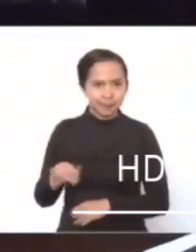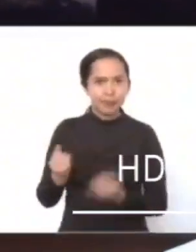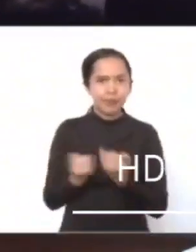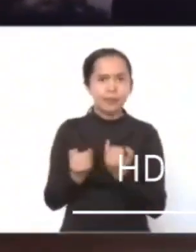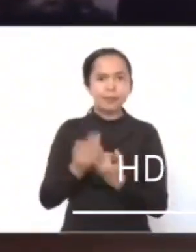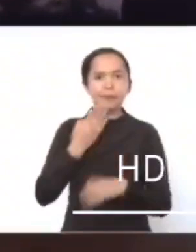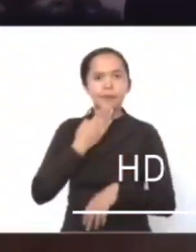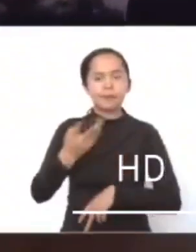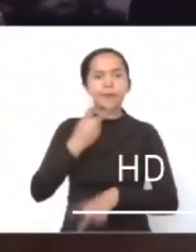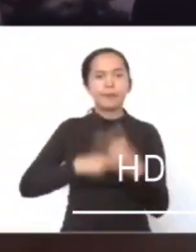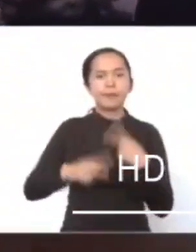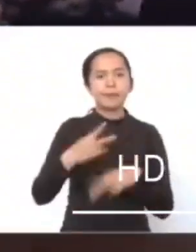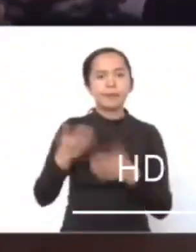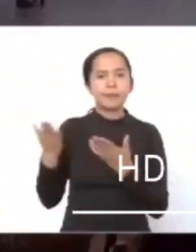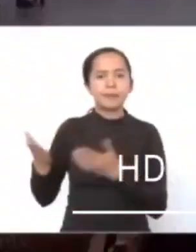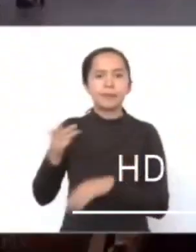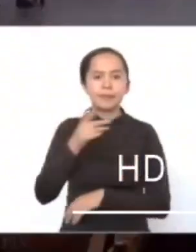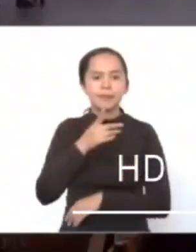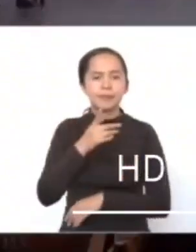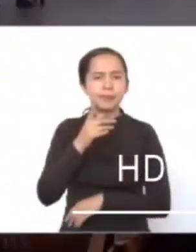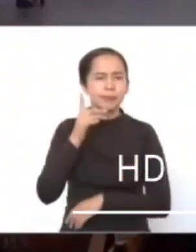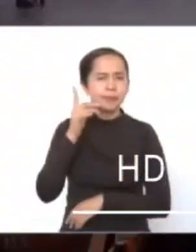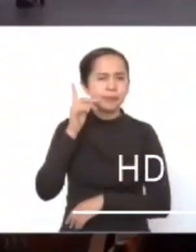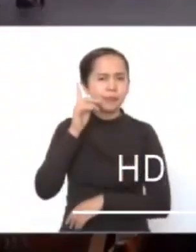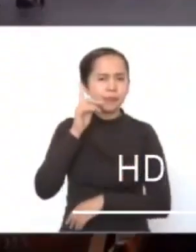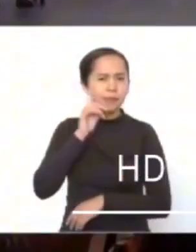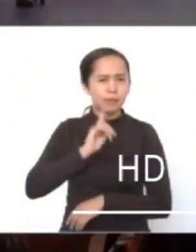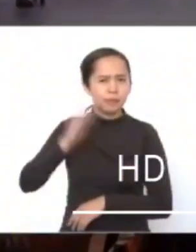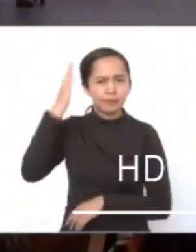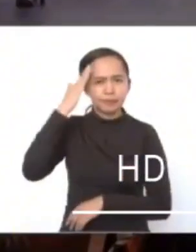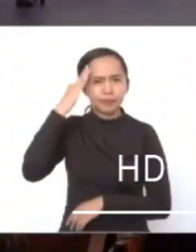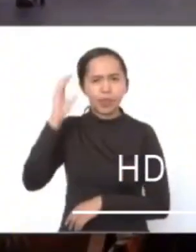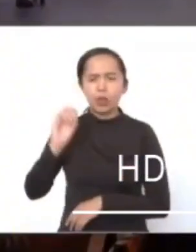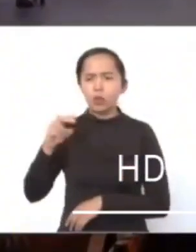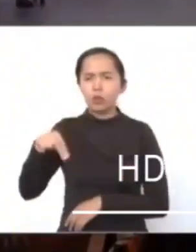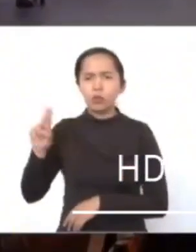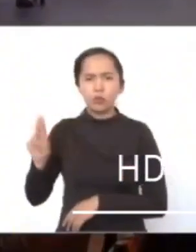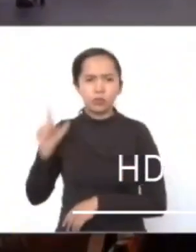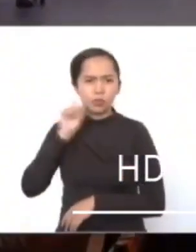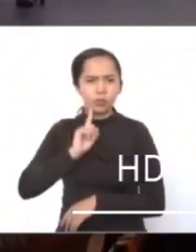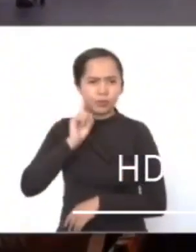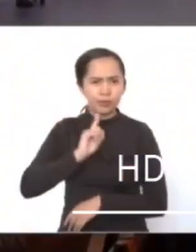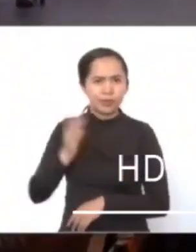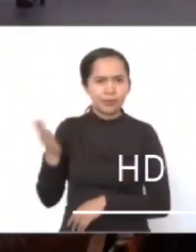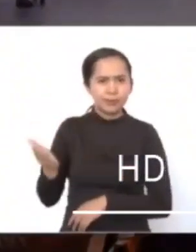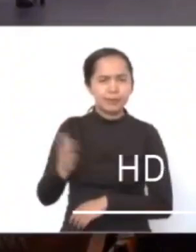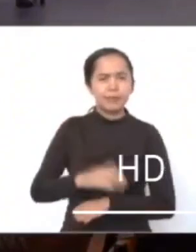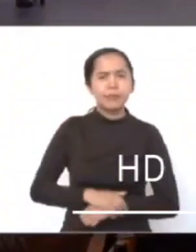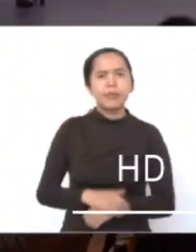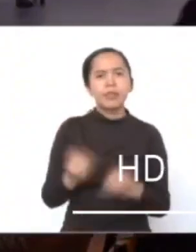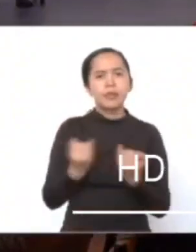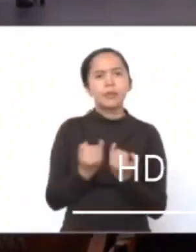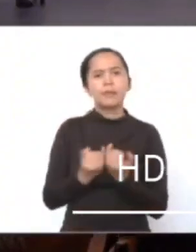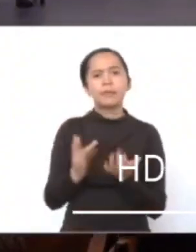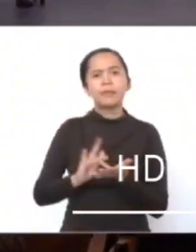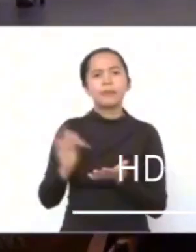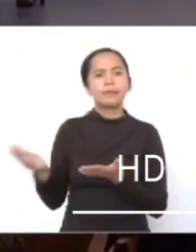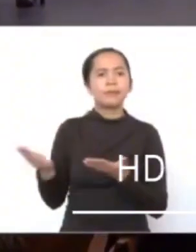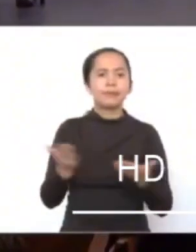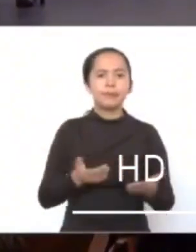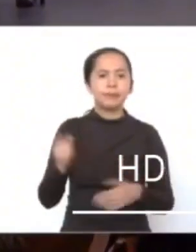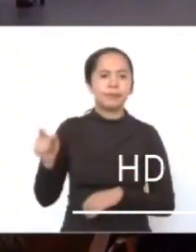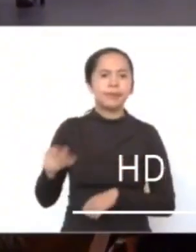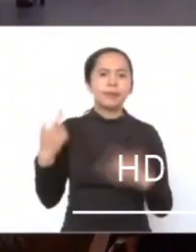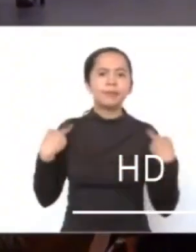bienvenida a la Oficial Nacional de Programas ONU Mujeres en México, Lourdes Colina. Agradecemos la presencia de